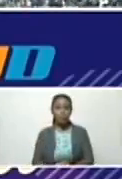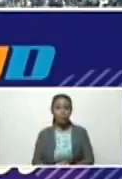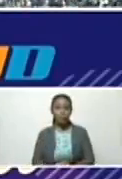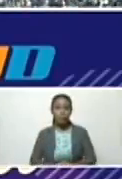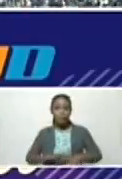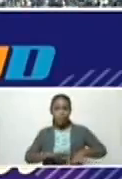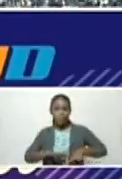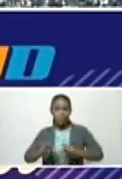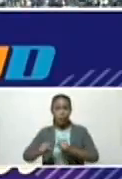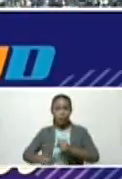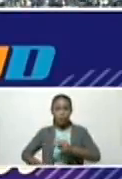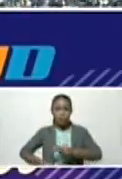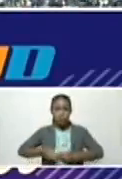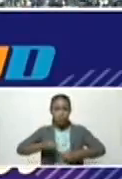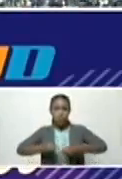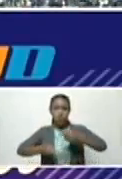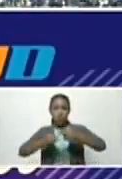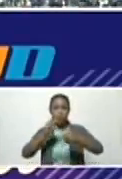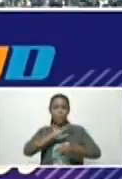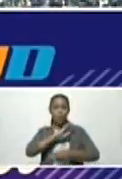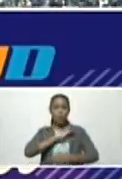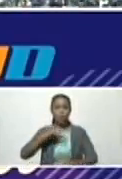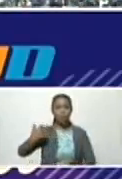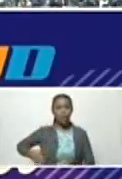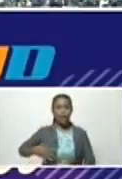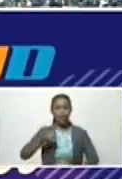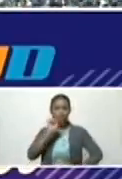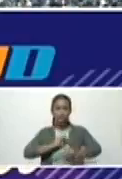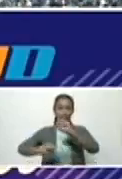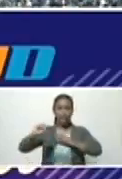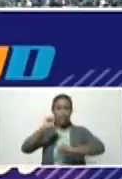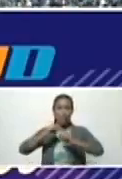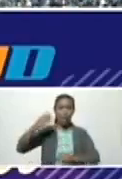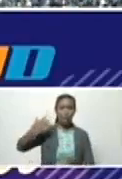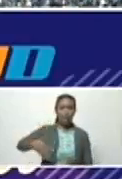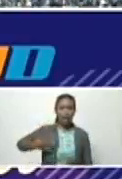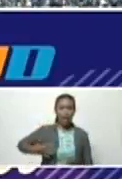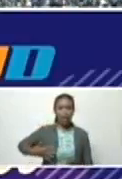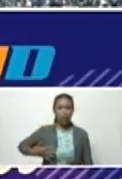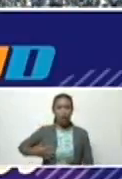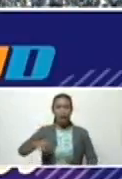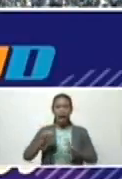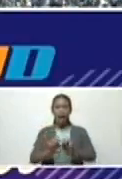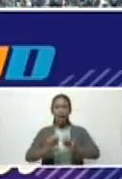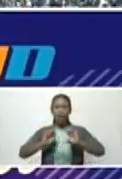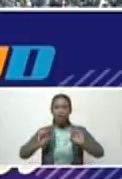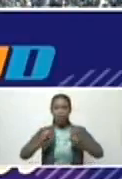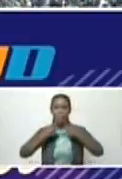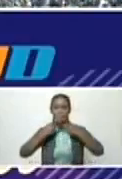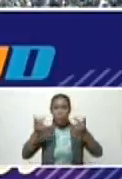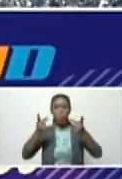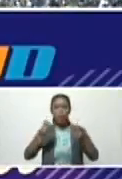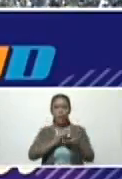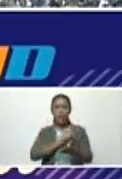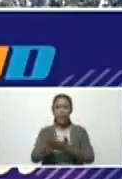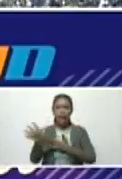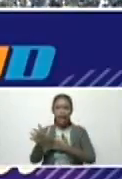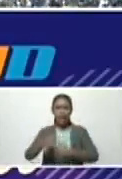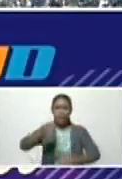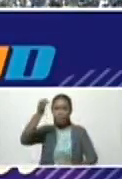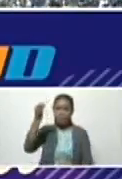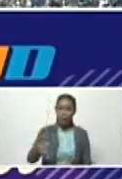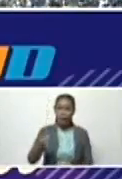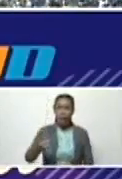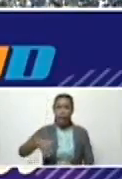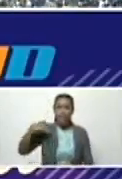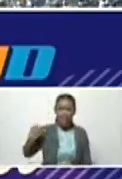Conquistar y construir sus derechos. Defender el derecho a la educación pública, gratuita y de calidad.